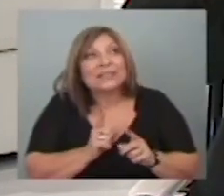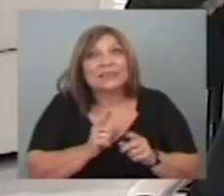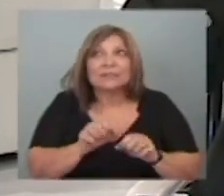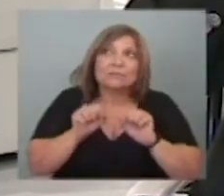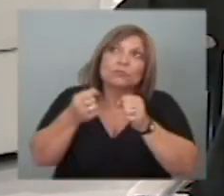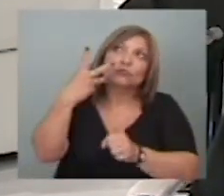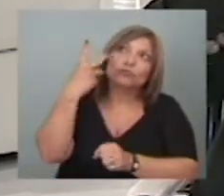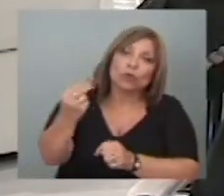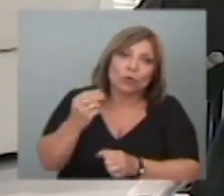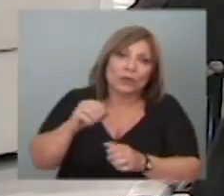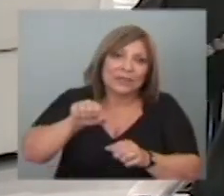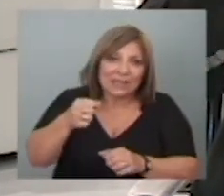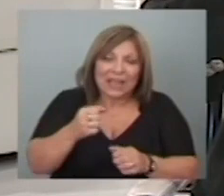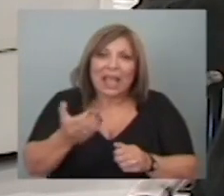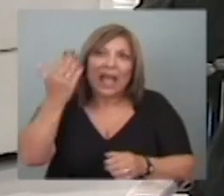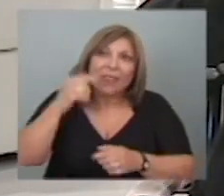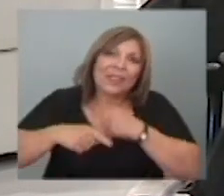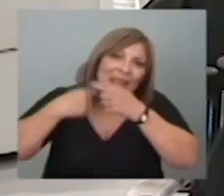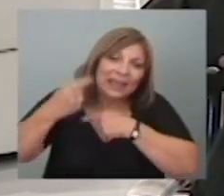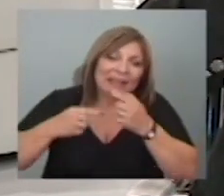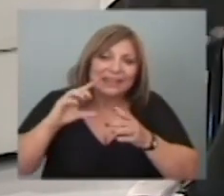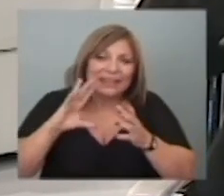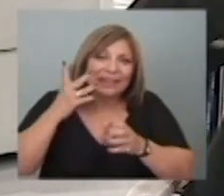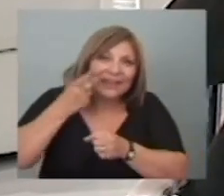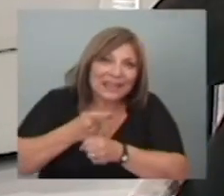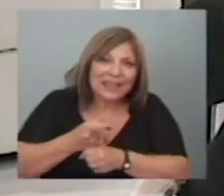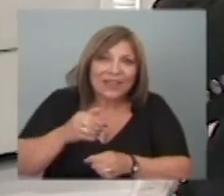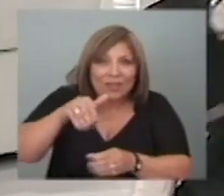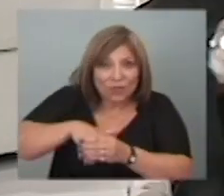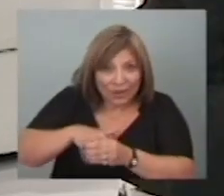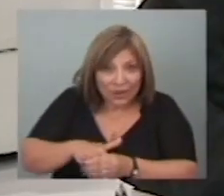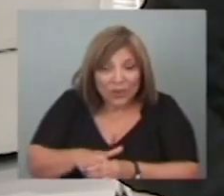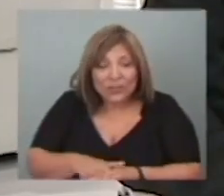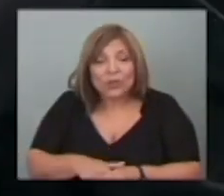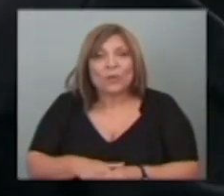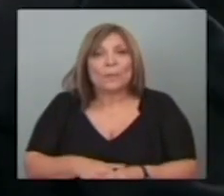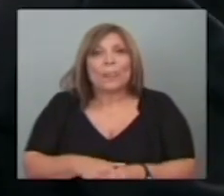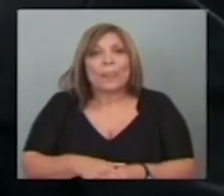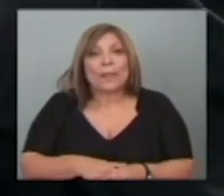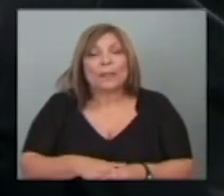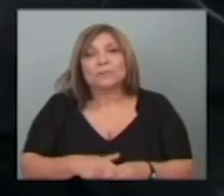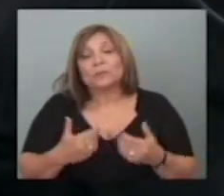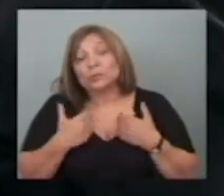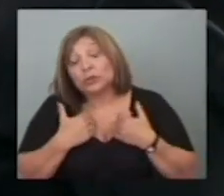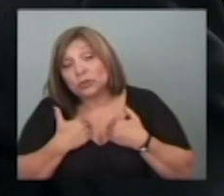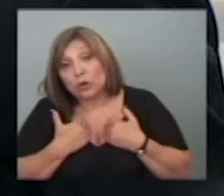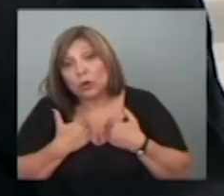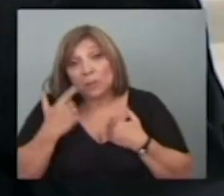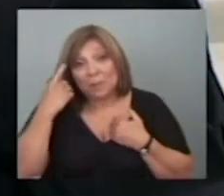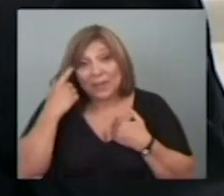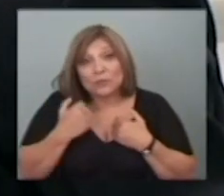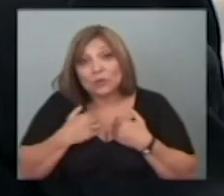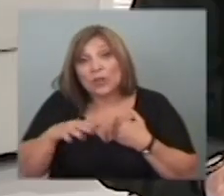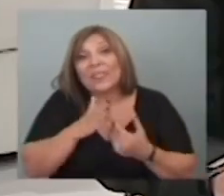que no haya sido antes establecido con el tiempo el voto epistolar o consular, ¿no? Yo me apego a la